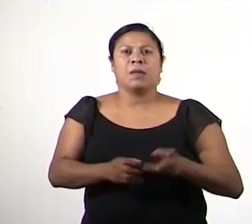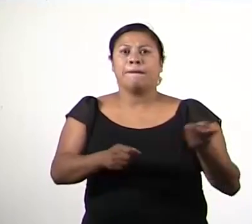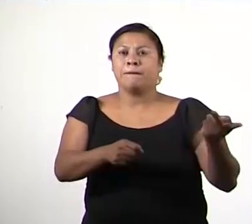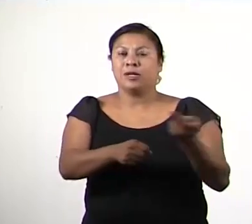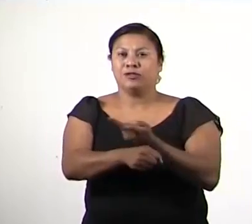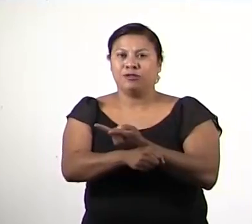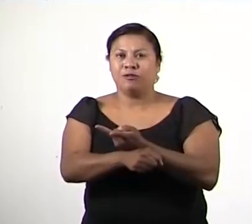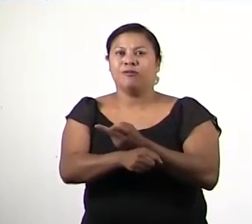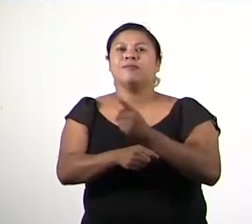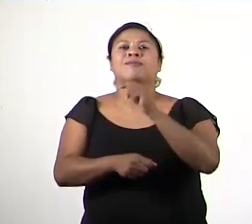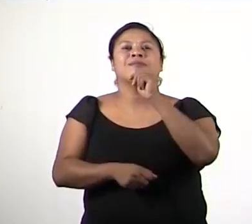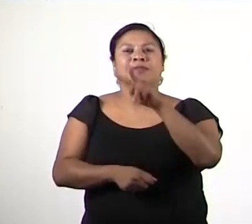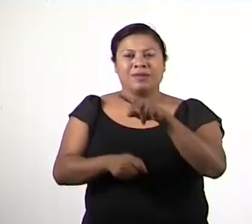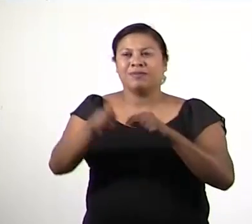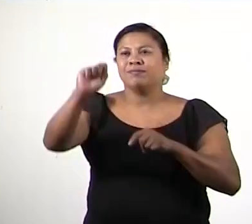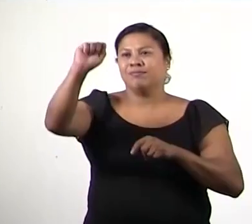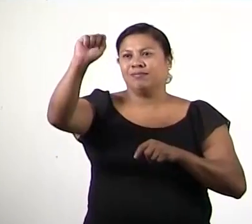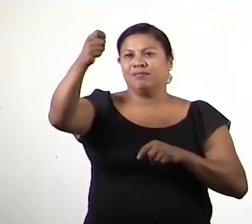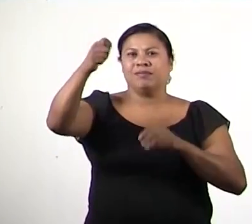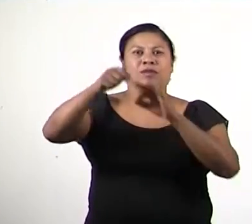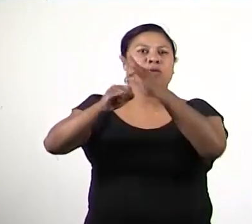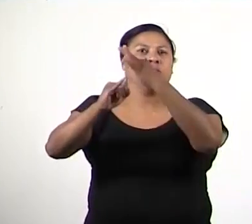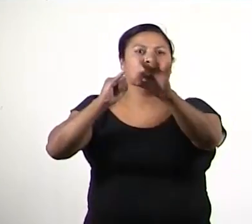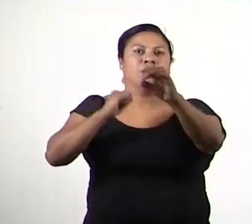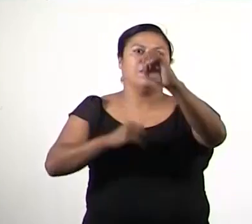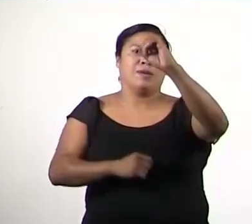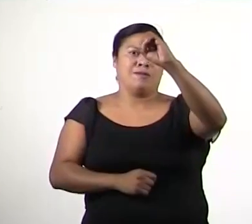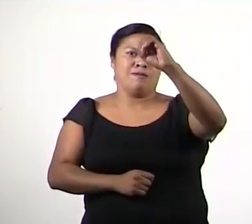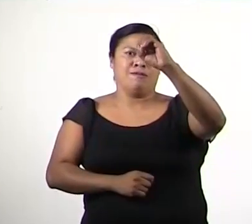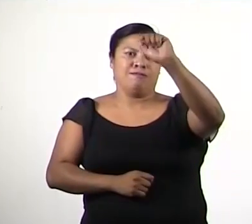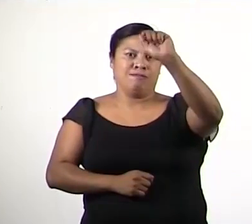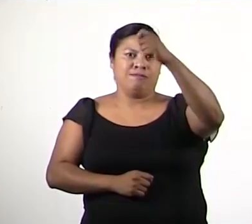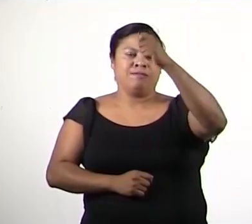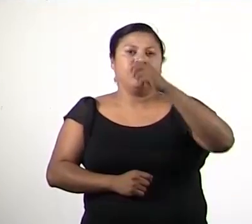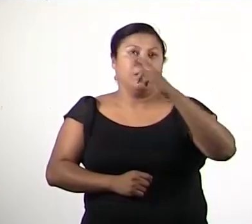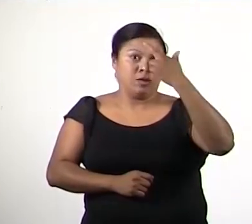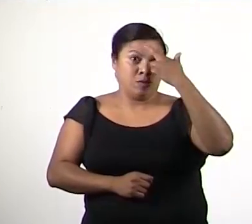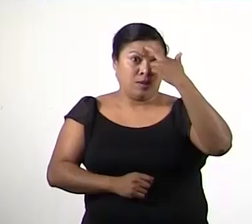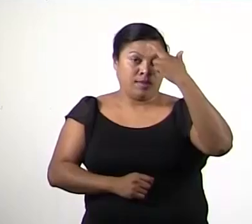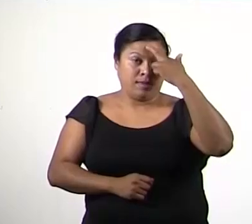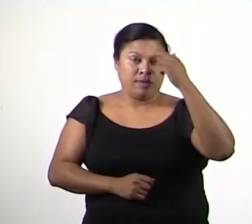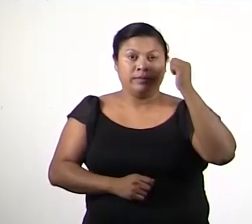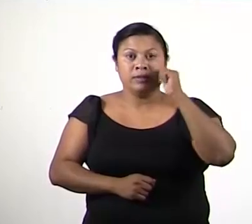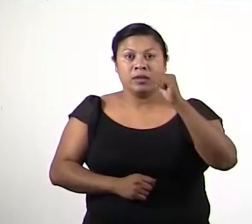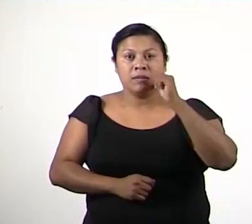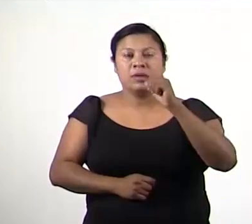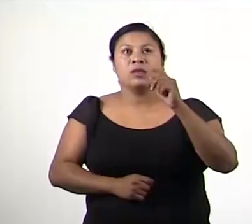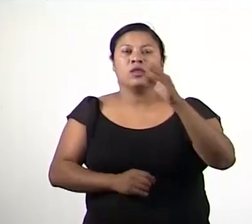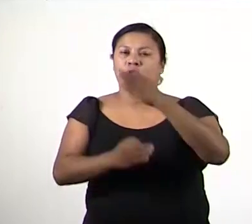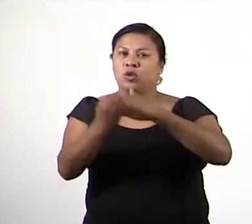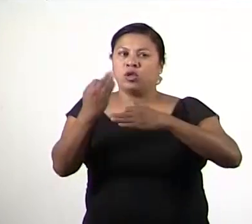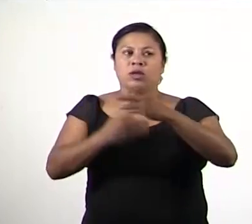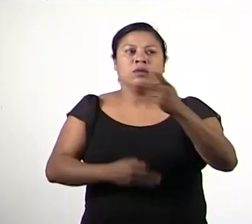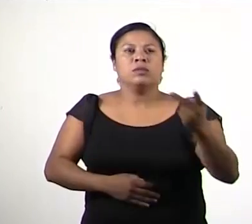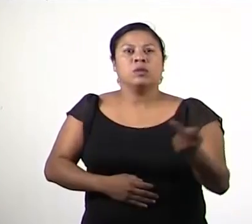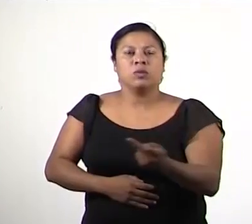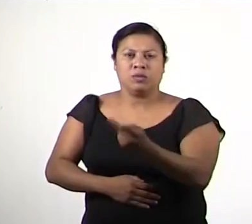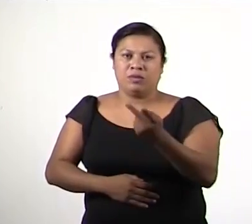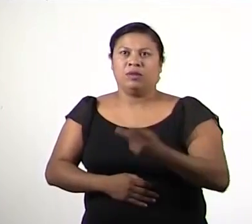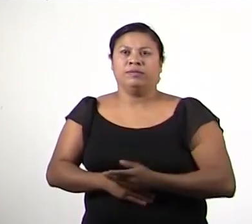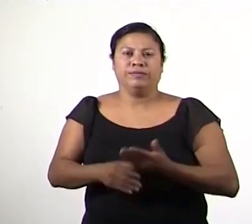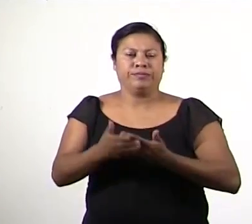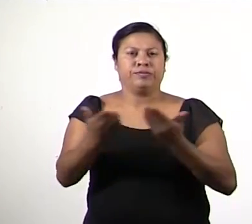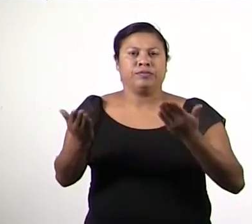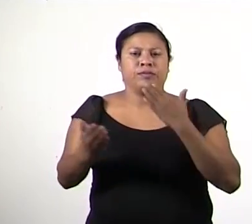Pasó se acentúa en la última O. Acuérdate, vienen en todas las preguntas. Ahora